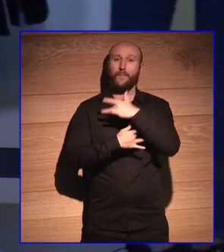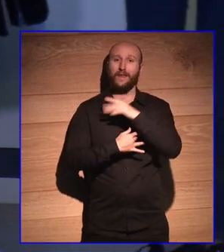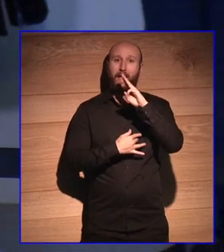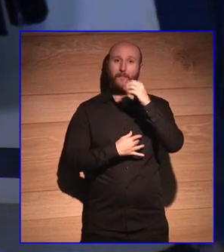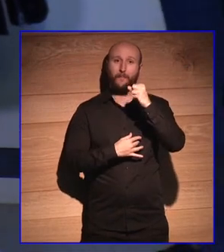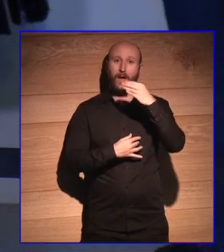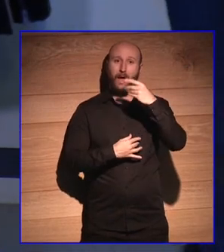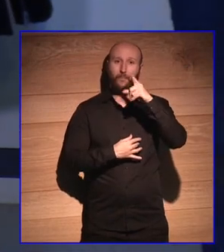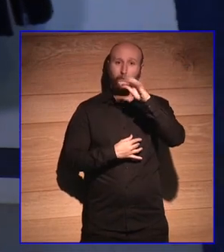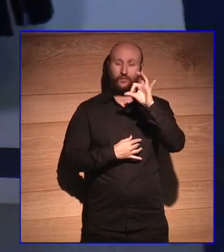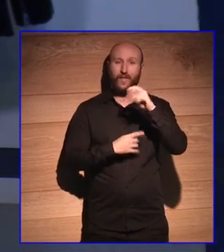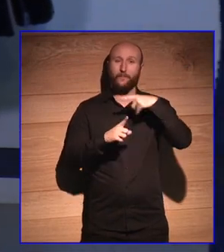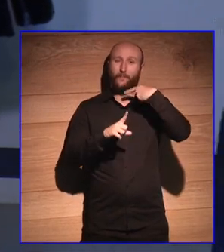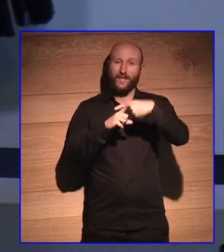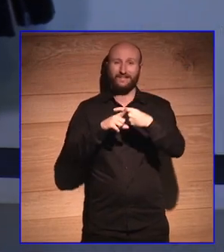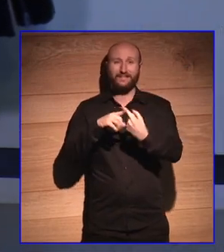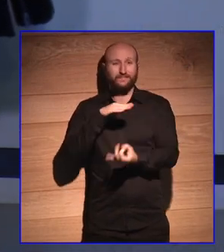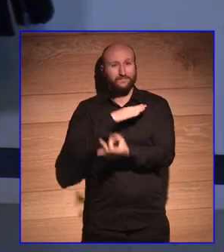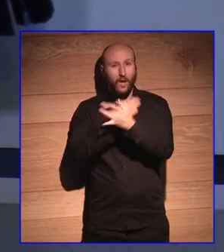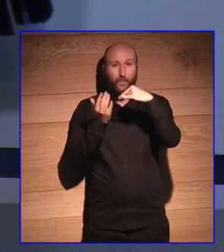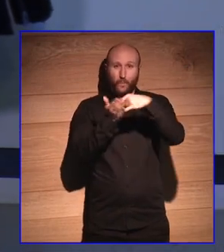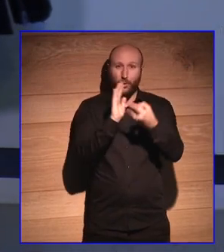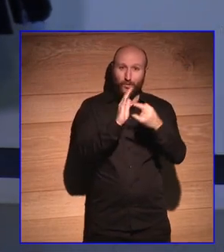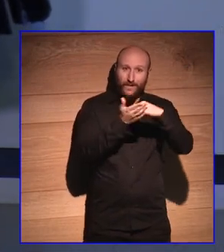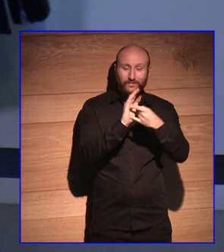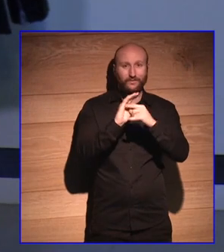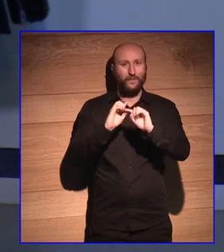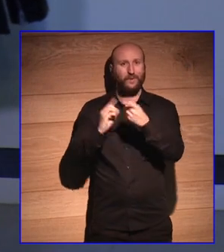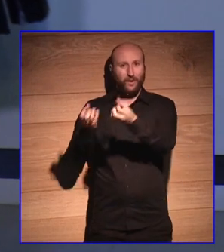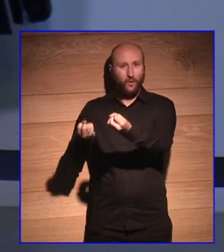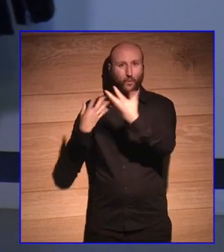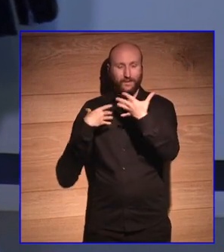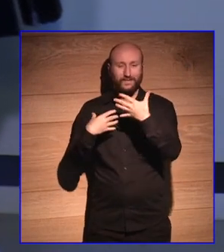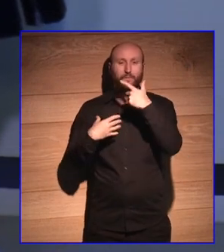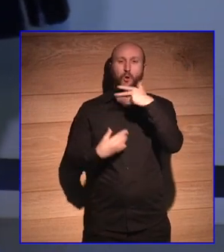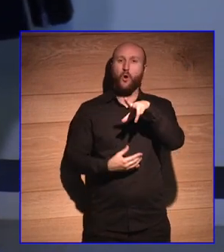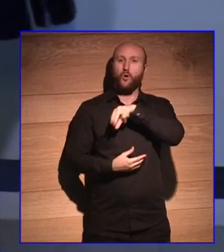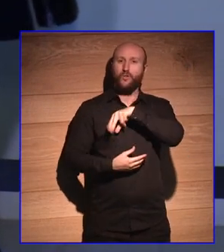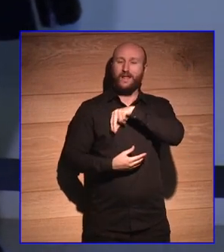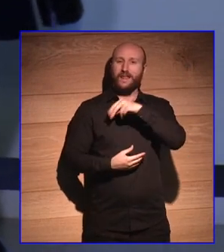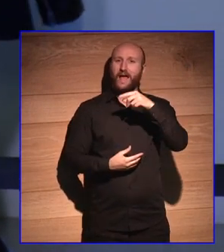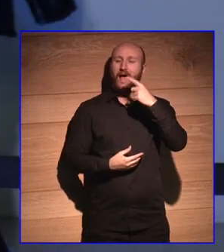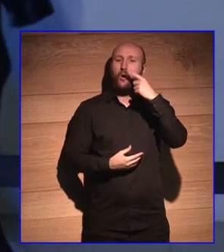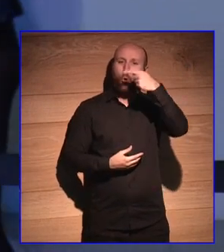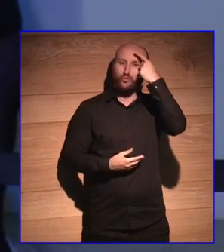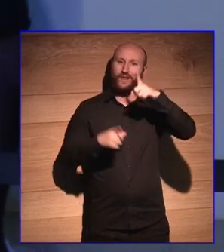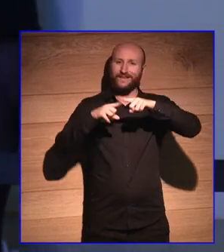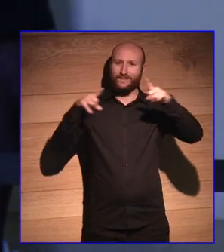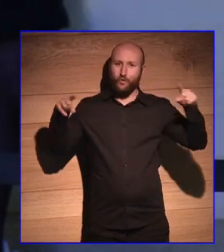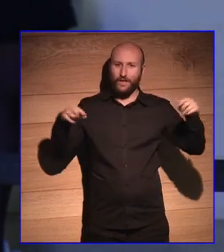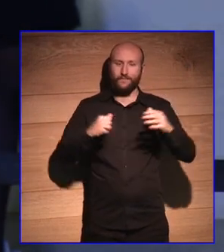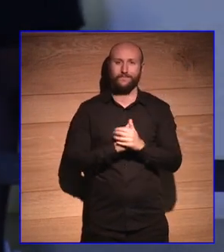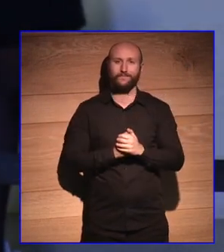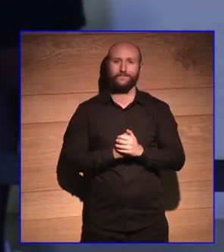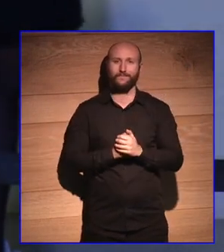proyectos que se estaban gestando alrededor de ella fue de lo primero que se me compartido desde la concejalía de cultura de segovia y realmente yo ido descubriendo a mariah de